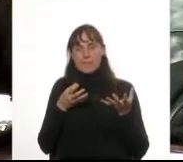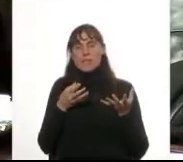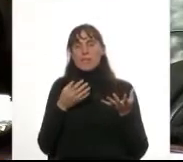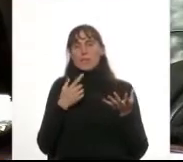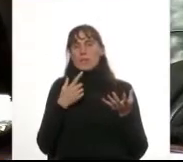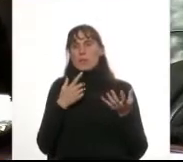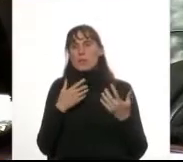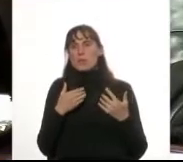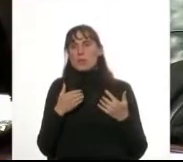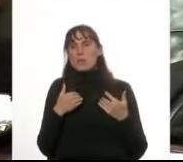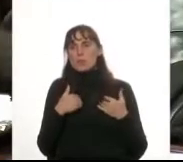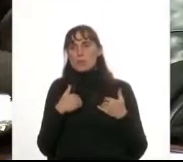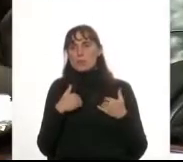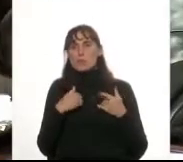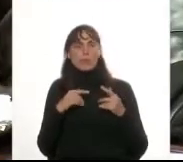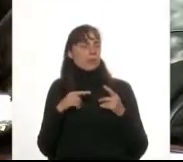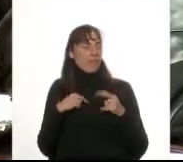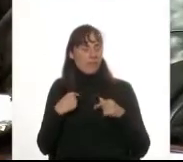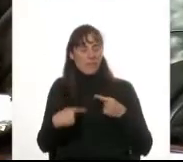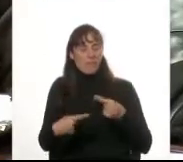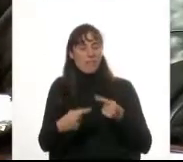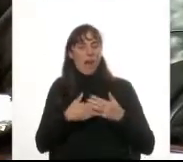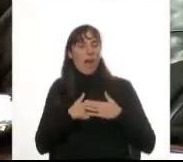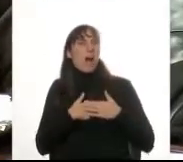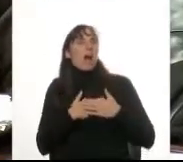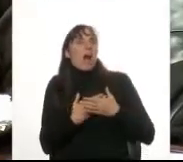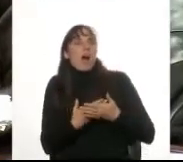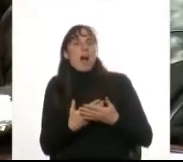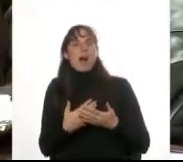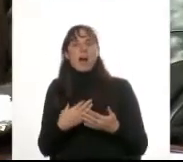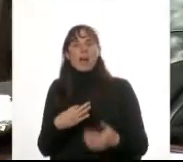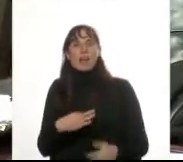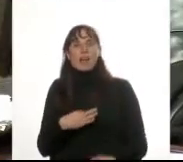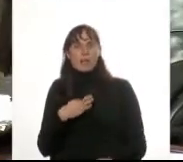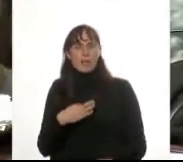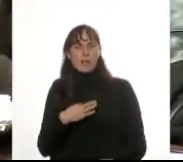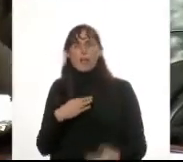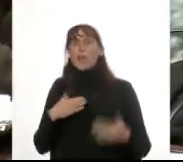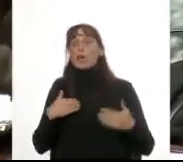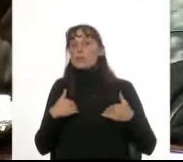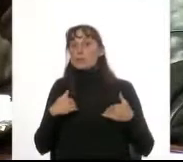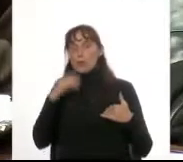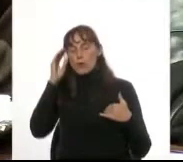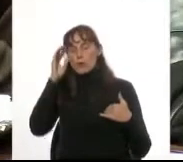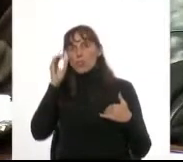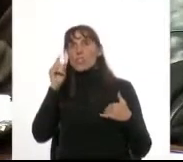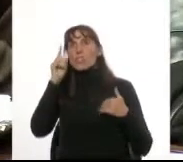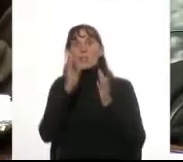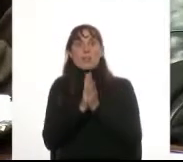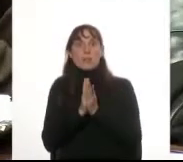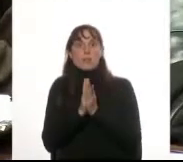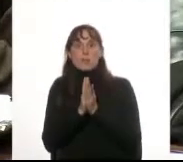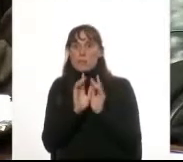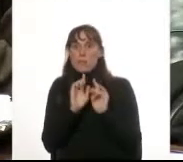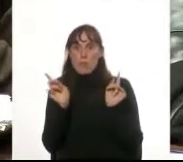no puedo dejar de amar a la vida. No soy creyente,